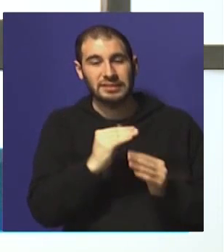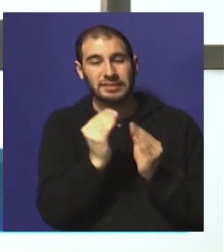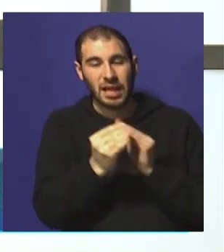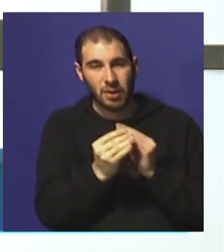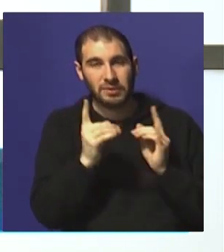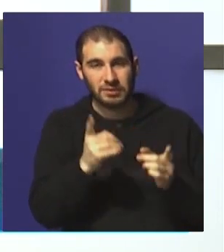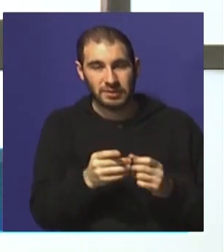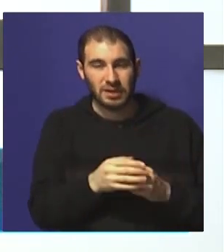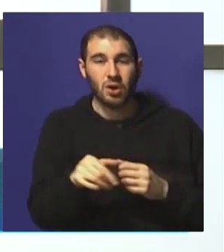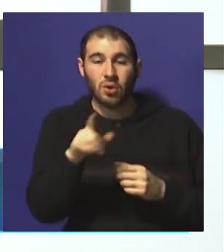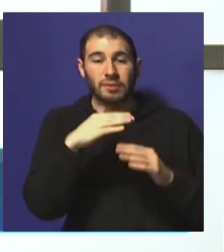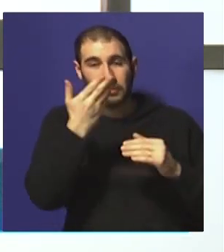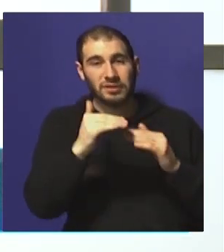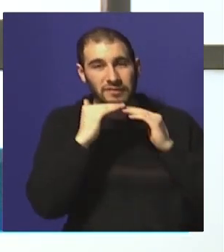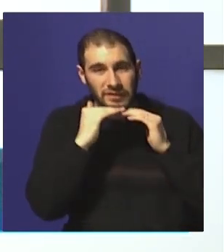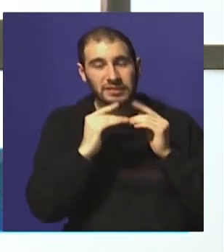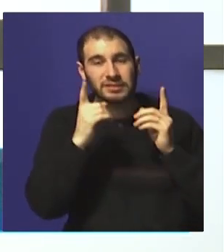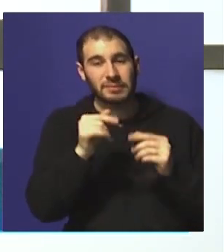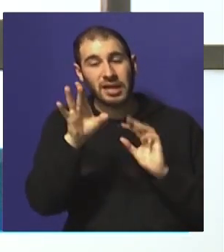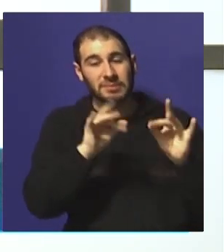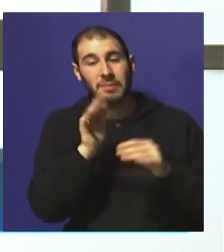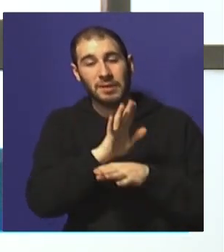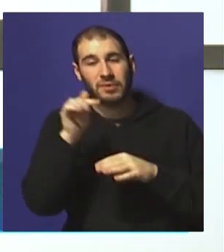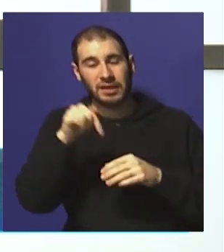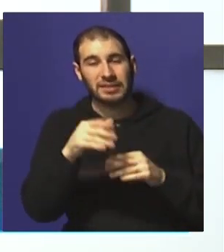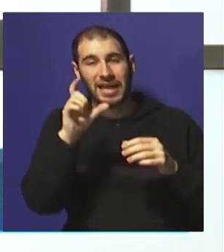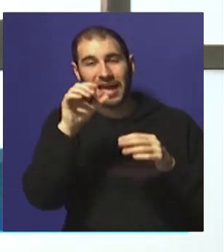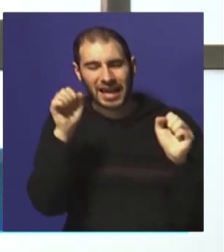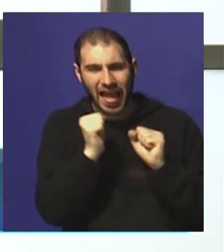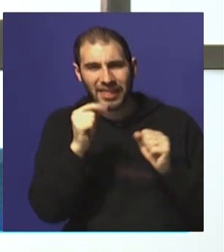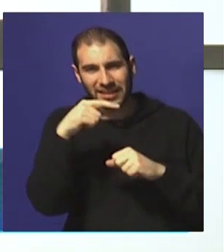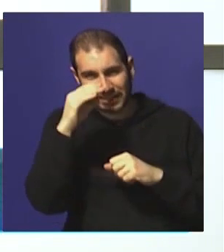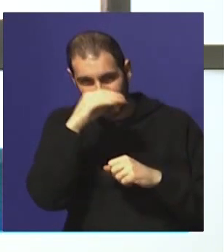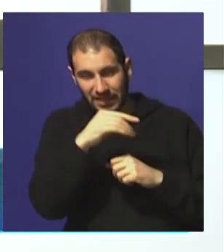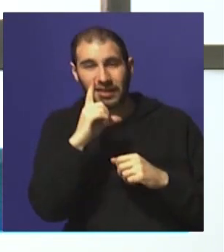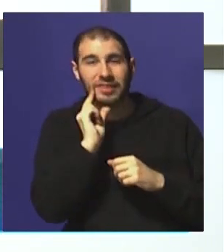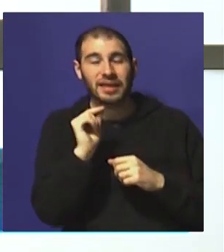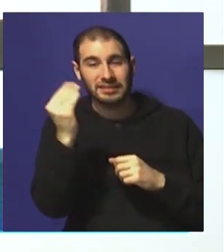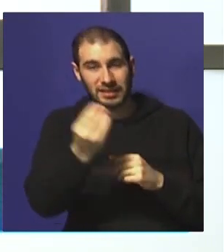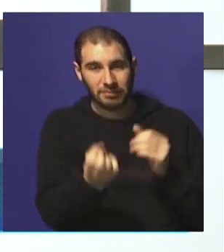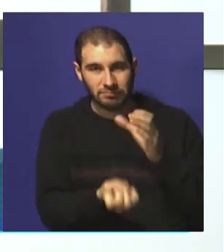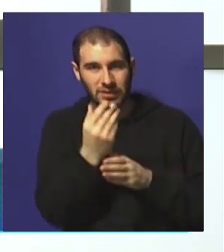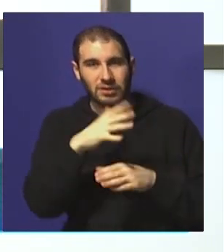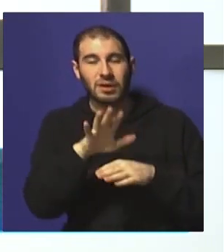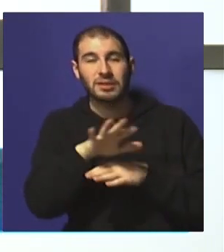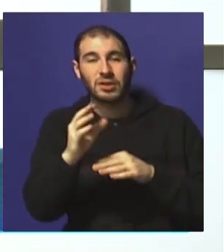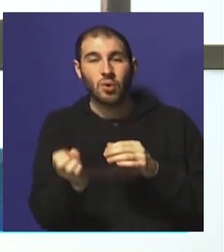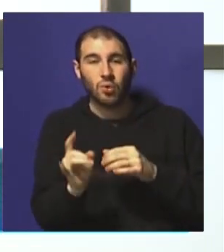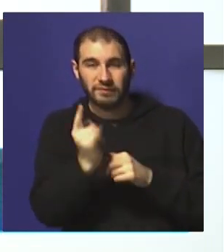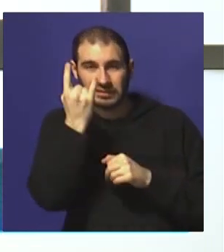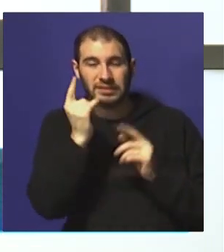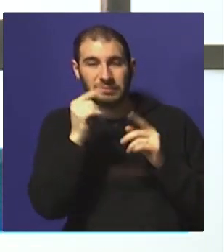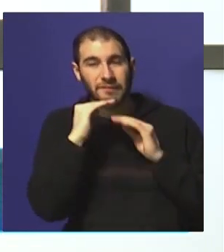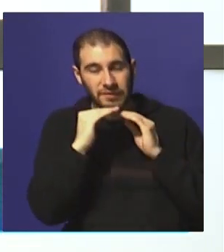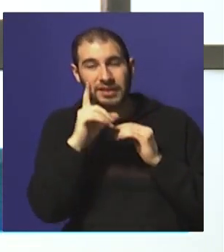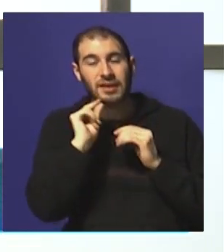saludamos. Y bueno, y a ustedes, televidentes, los invitamos a ver esta película, La Helada Negra. Estrena el próximo sábado en el Cine Universidad. También la podés